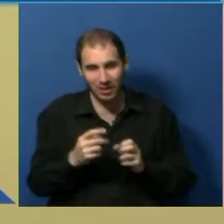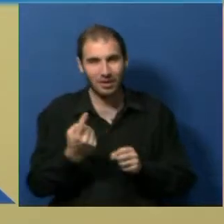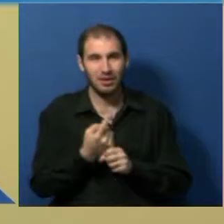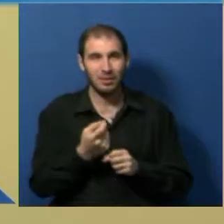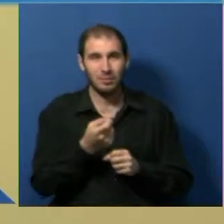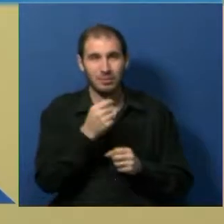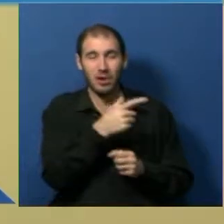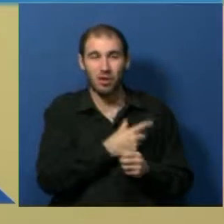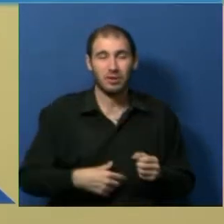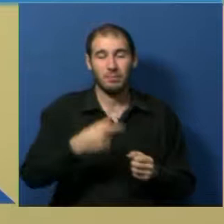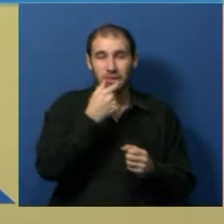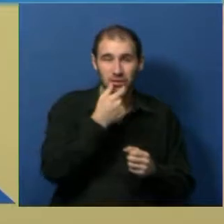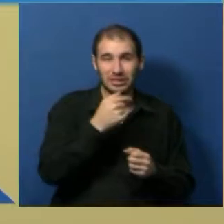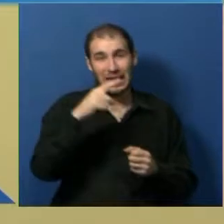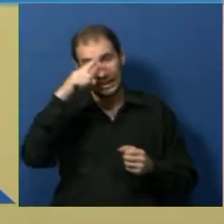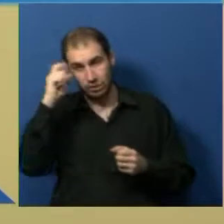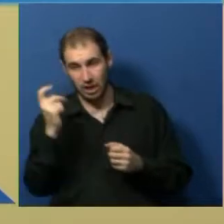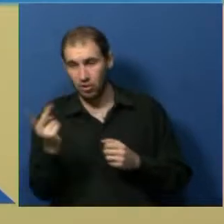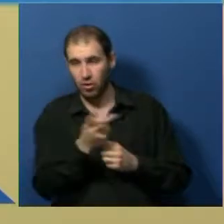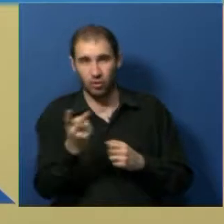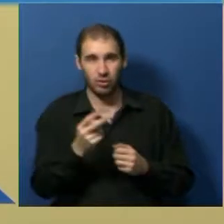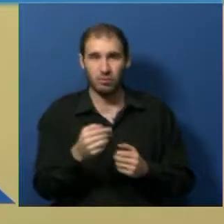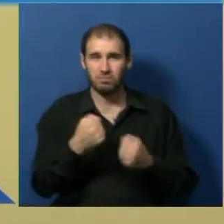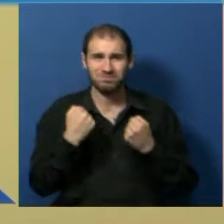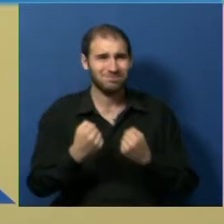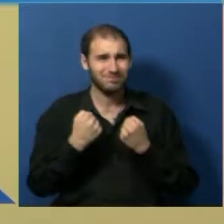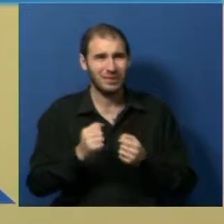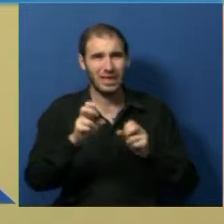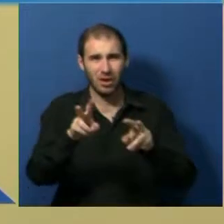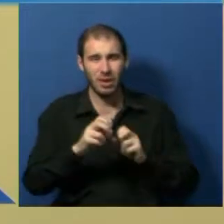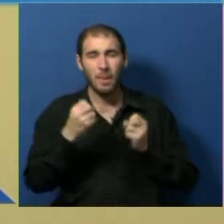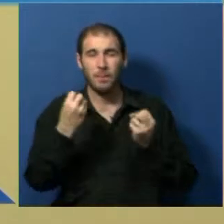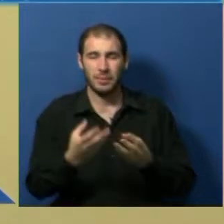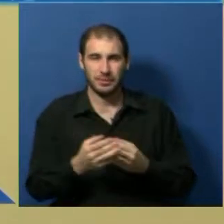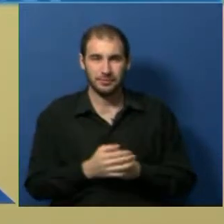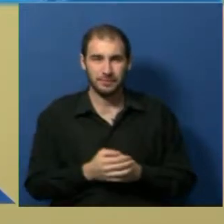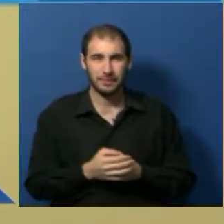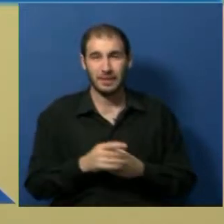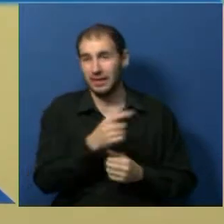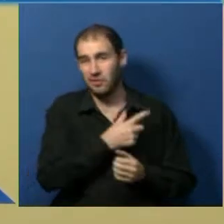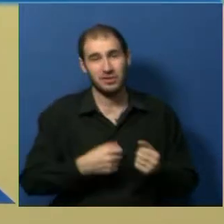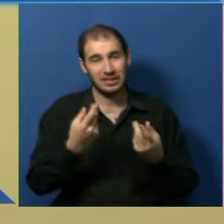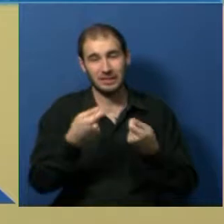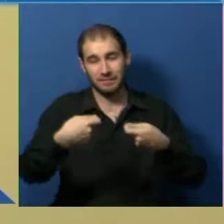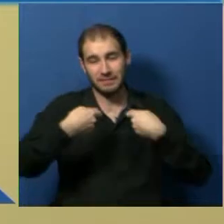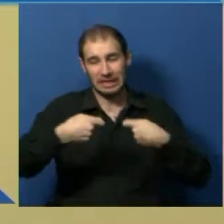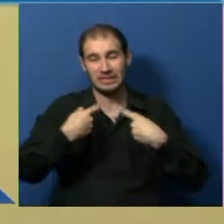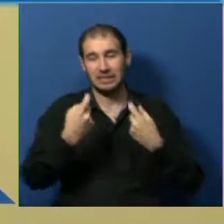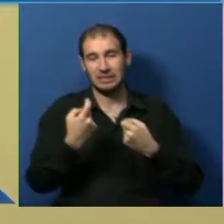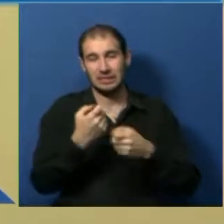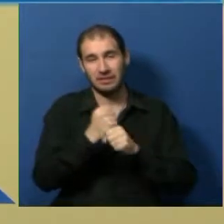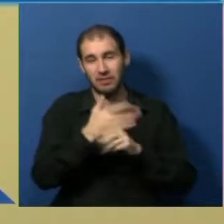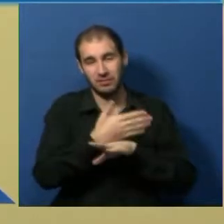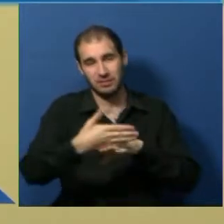El peso del Estado, tanto provincial como nacional, es muy fuerte, es muy grande en la economía. Por lo tanto, ese Estado necesita financiarse para sostener ese